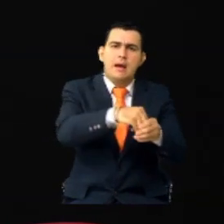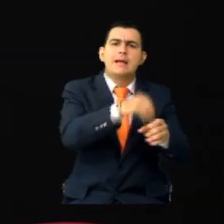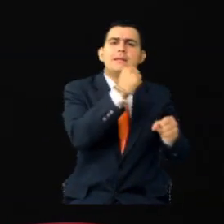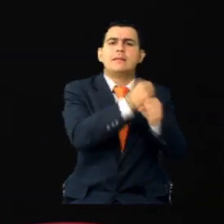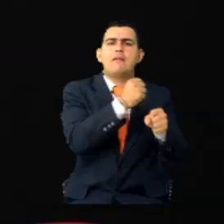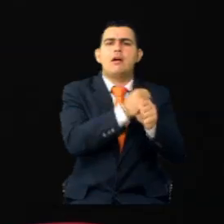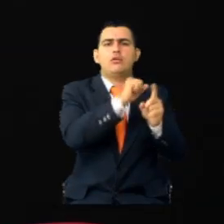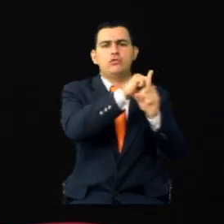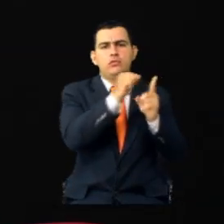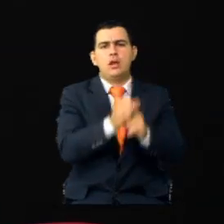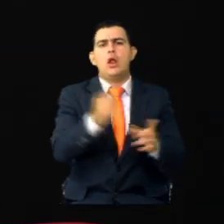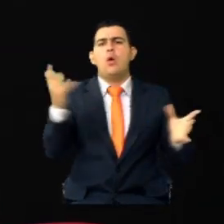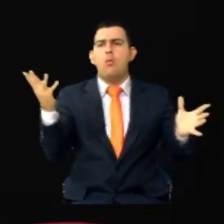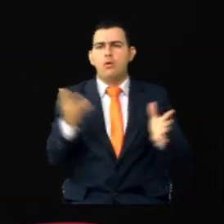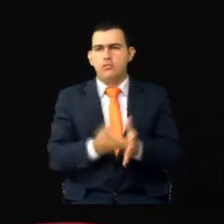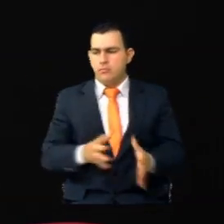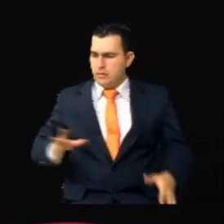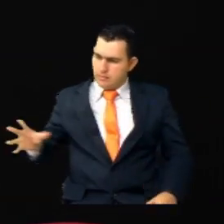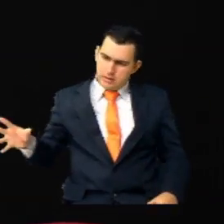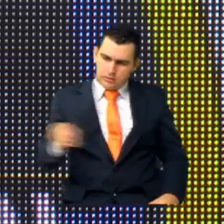4.000 empleos sociales para ellos.